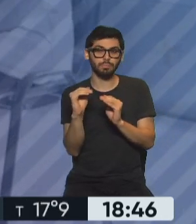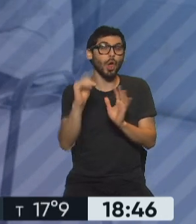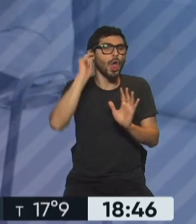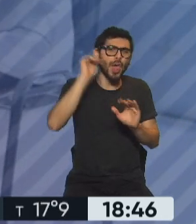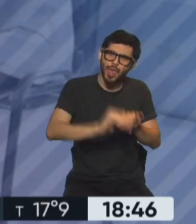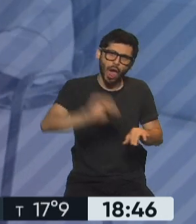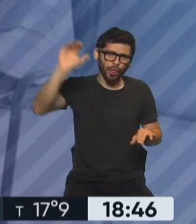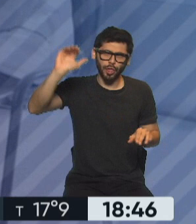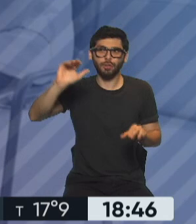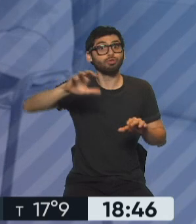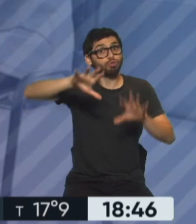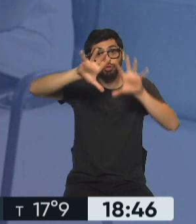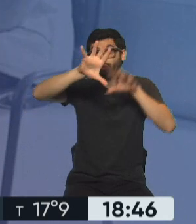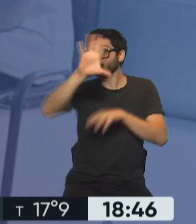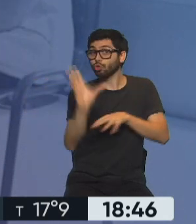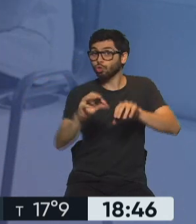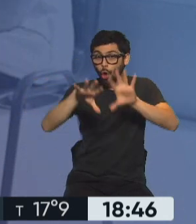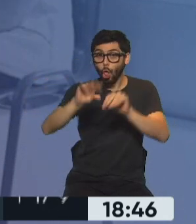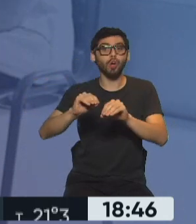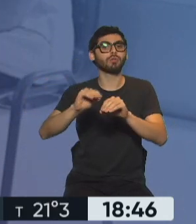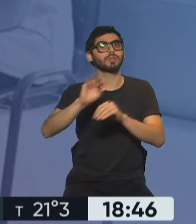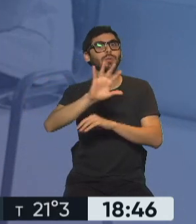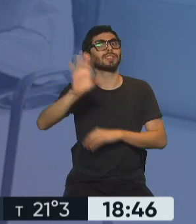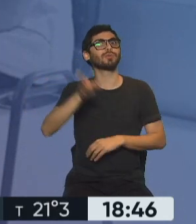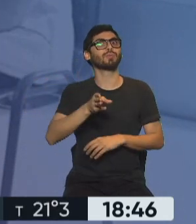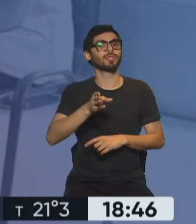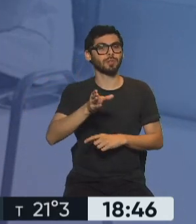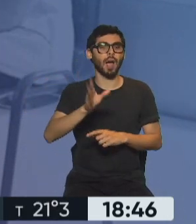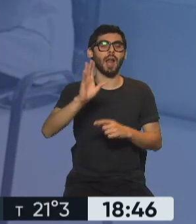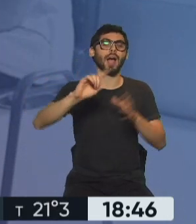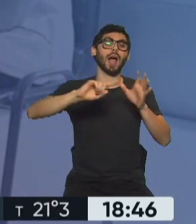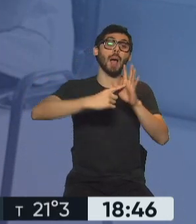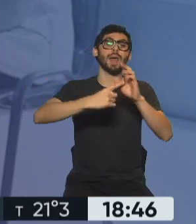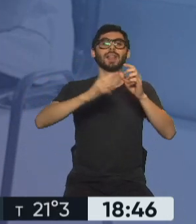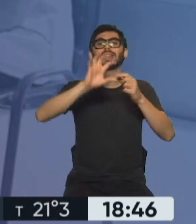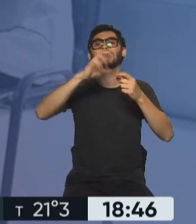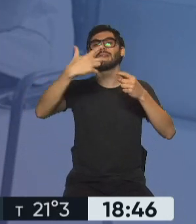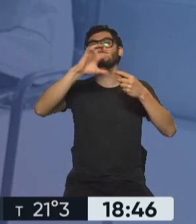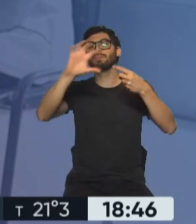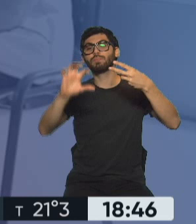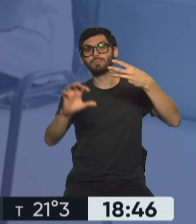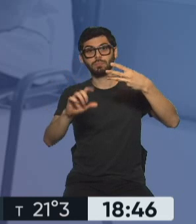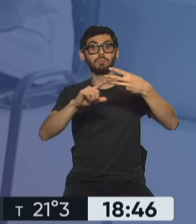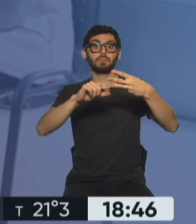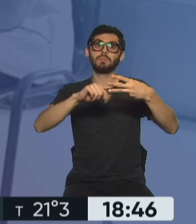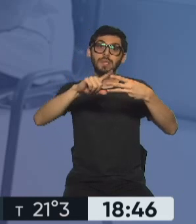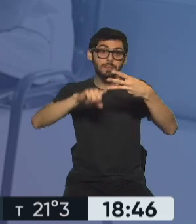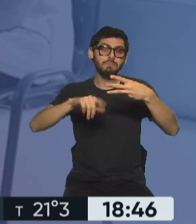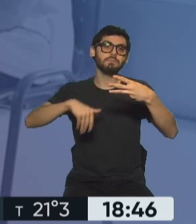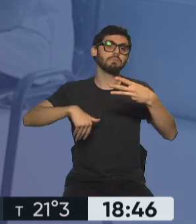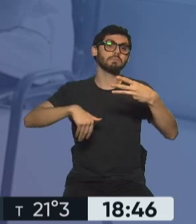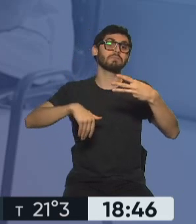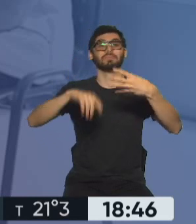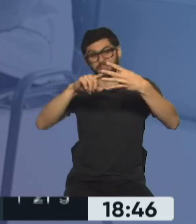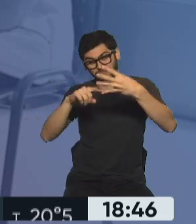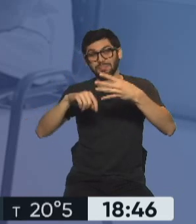etarias. Ajá. Con estos distritos, Ciudad de Buenos Aires y estas tres provincias, como los lugares con mayor cantidad